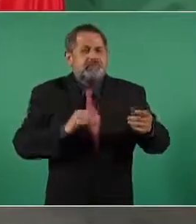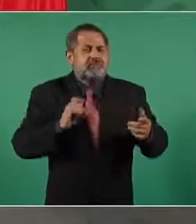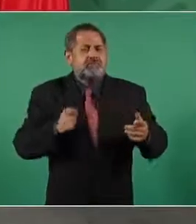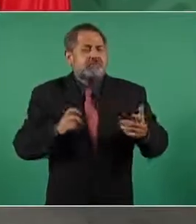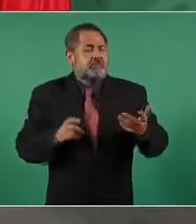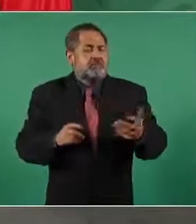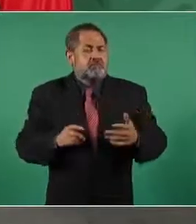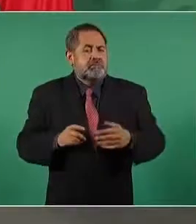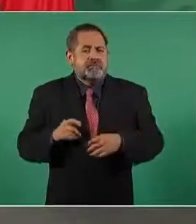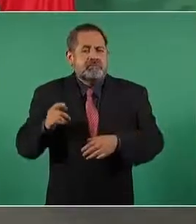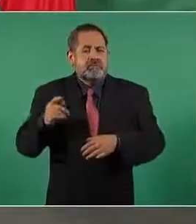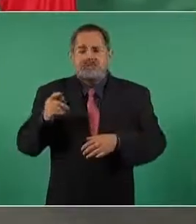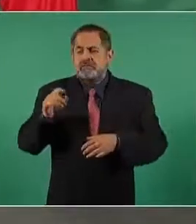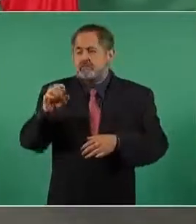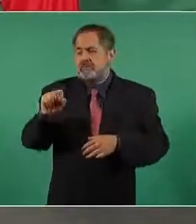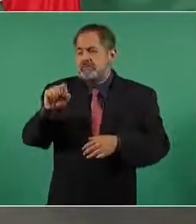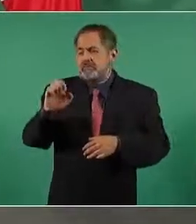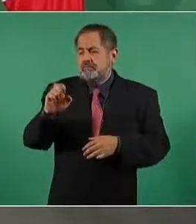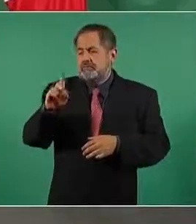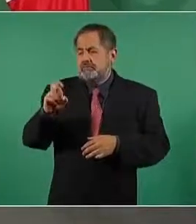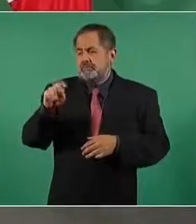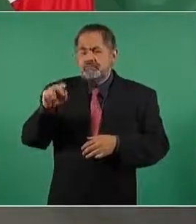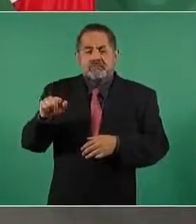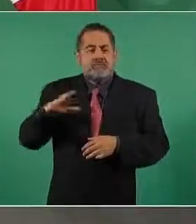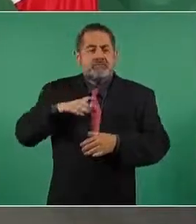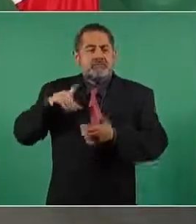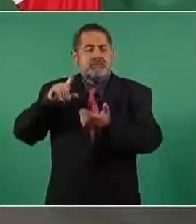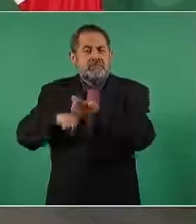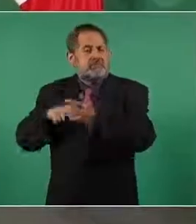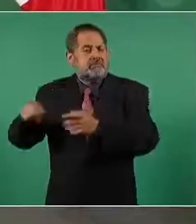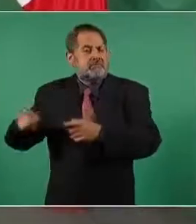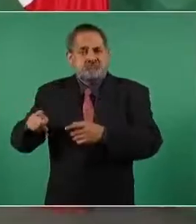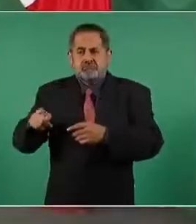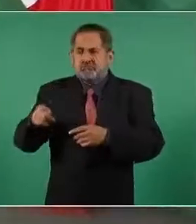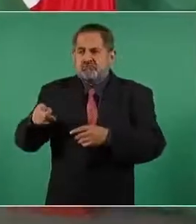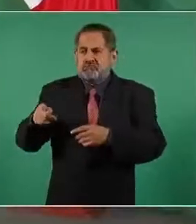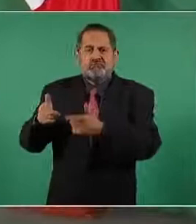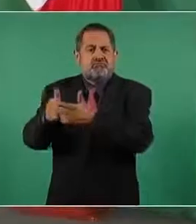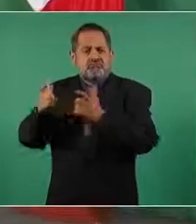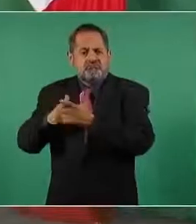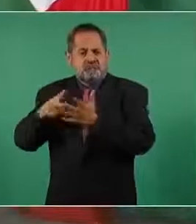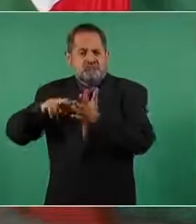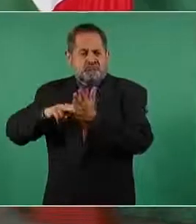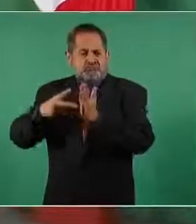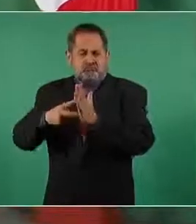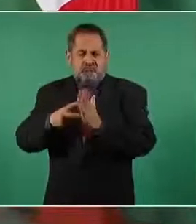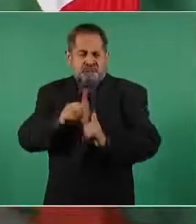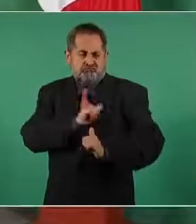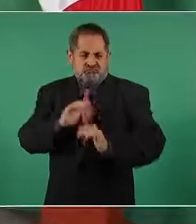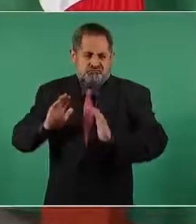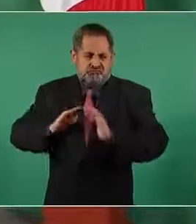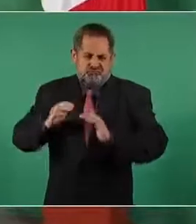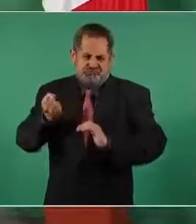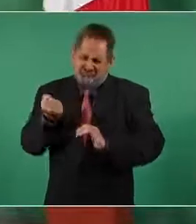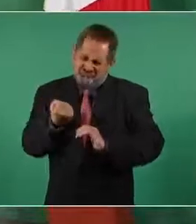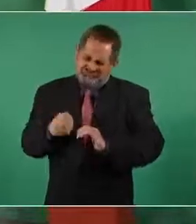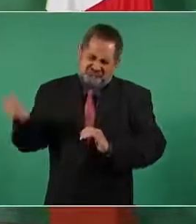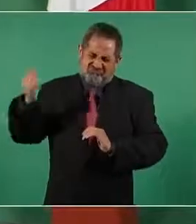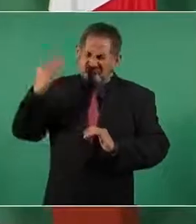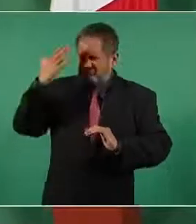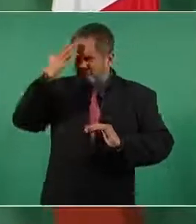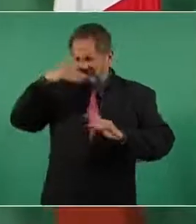que la Secretaría de la Defensa tenía un cuerpo de ingenieros militares de primer